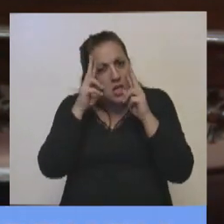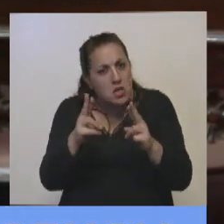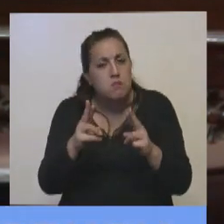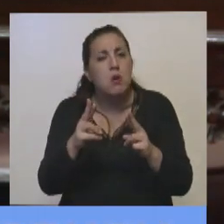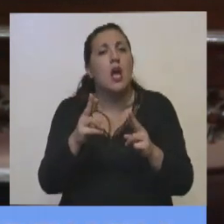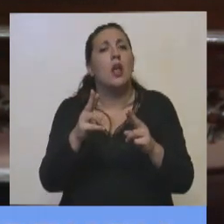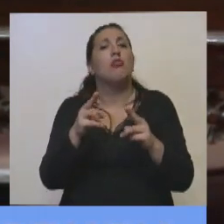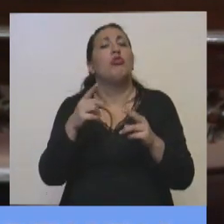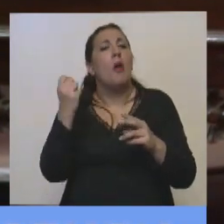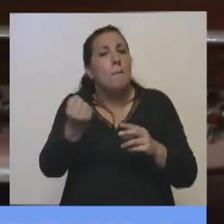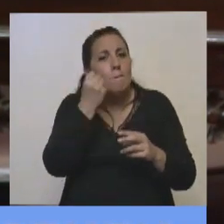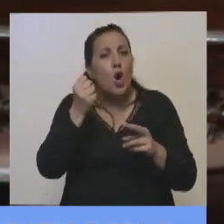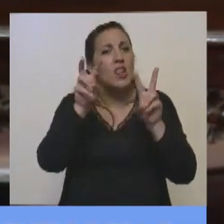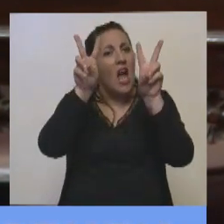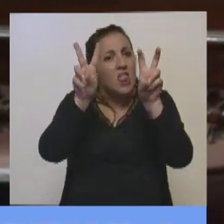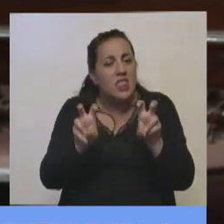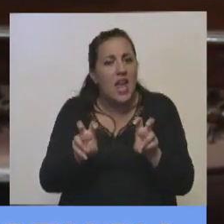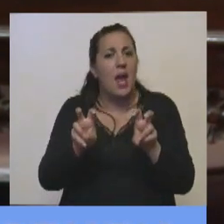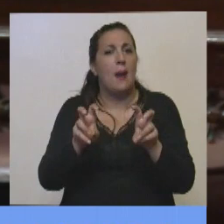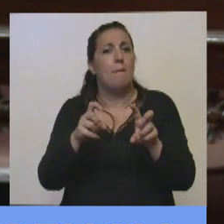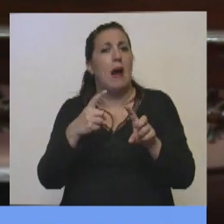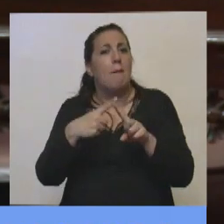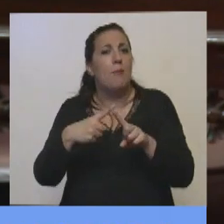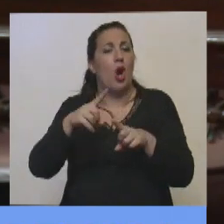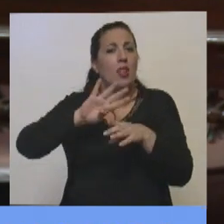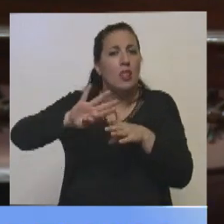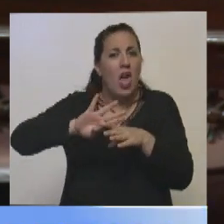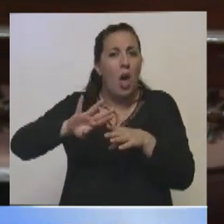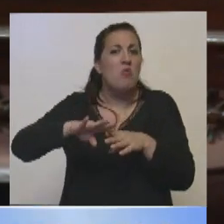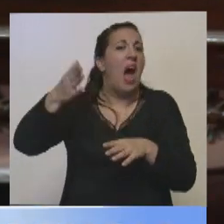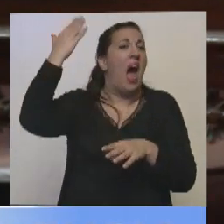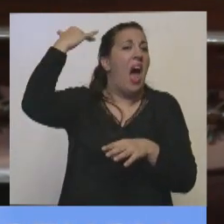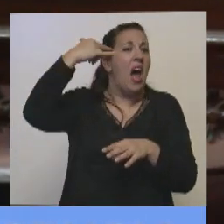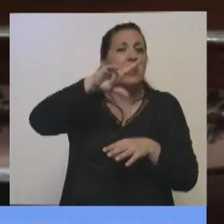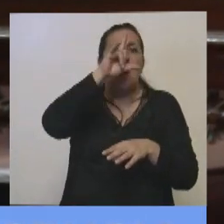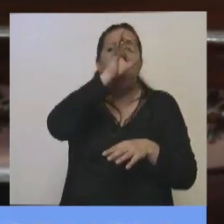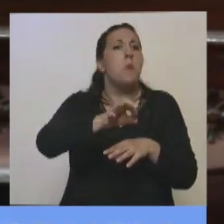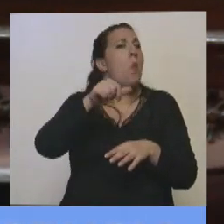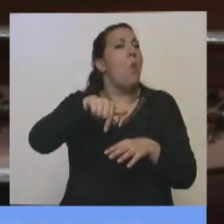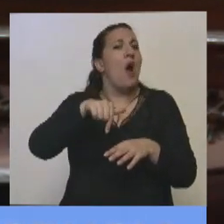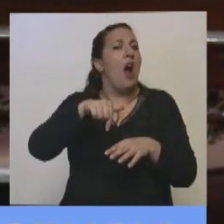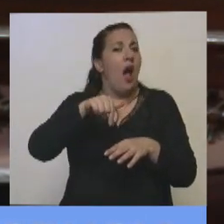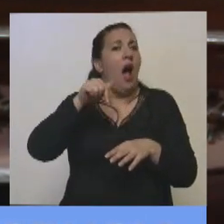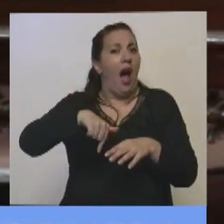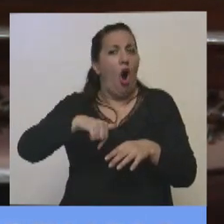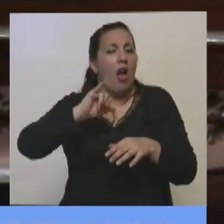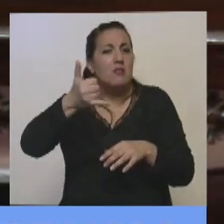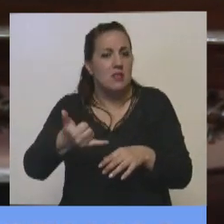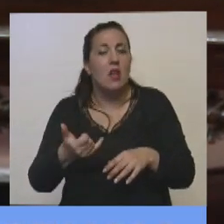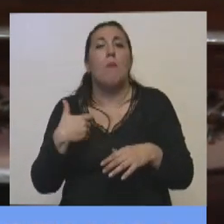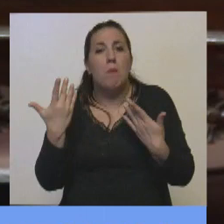que tiene que ver el tema de la deuda importancia que no se le dio en otras épocas al congreso es que hoy estamos